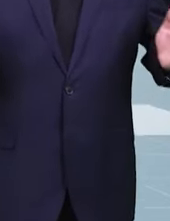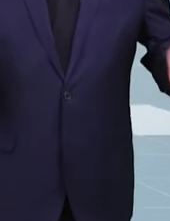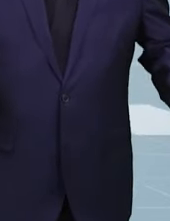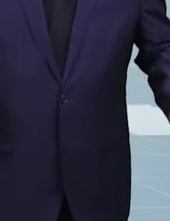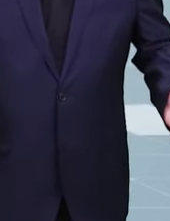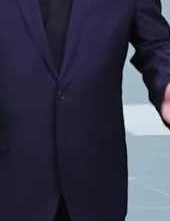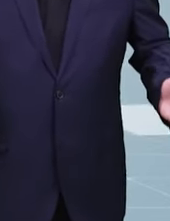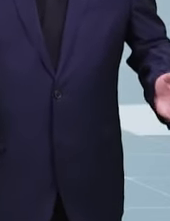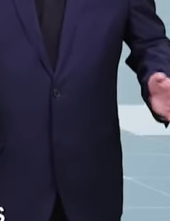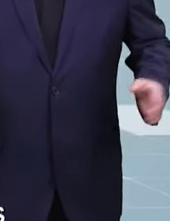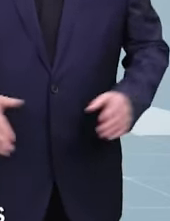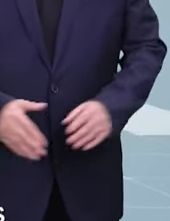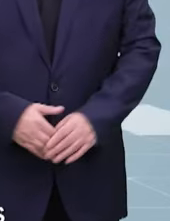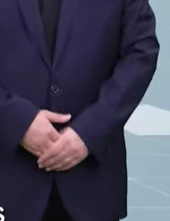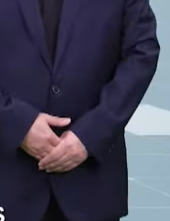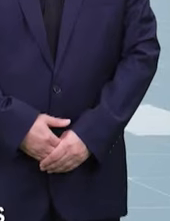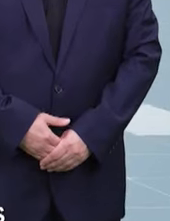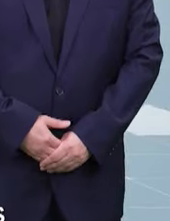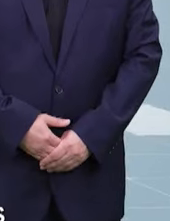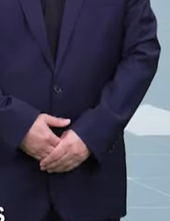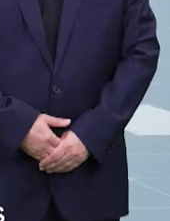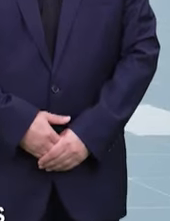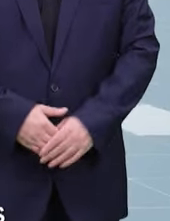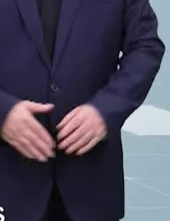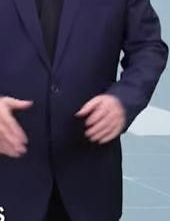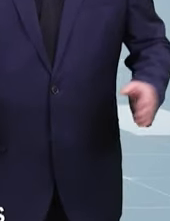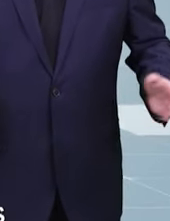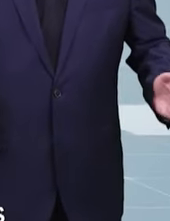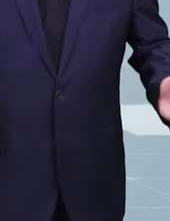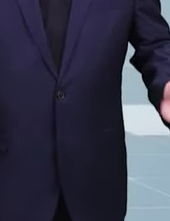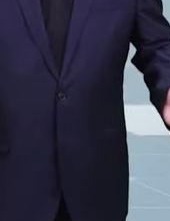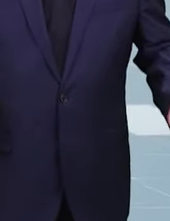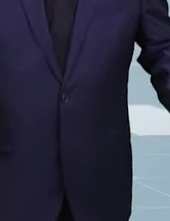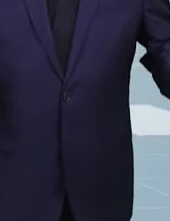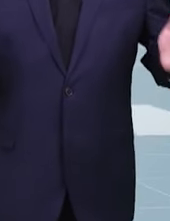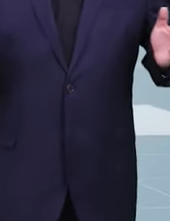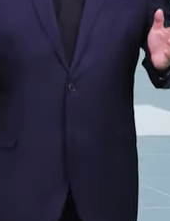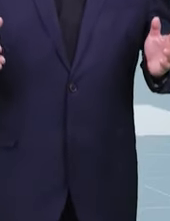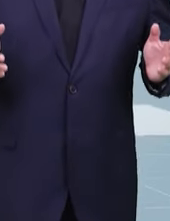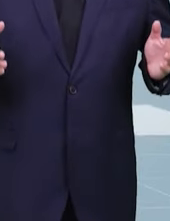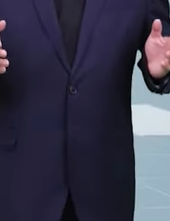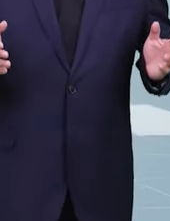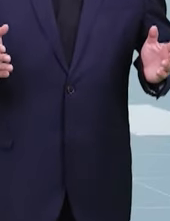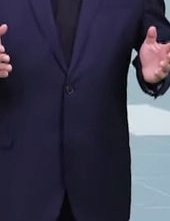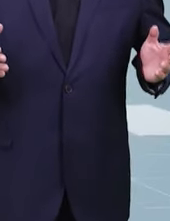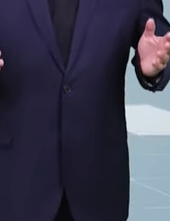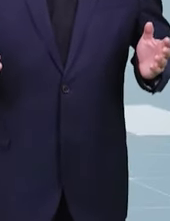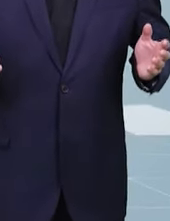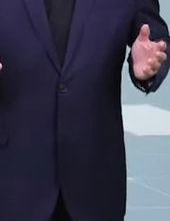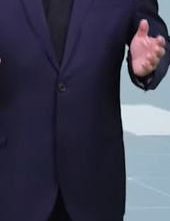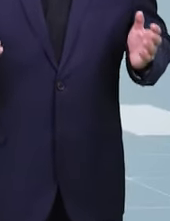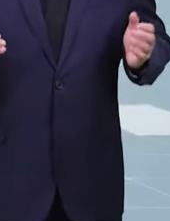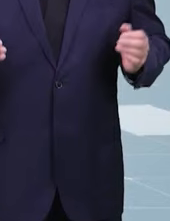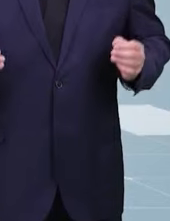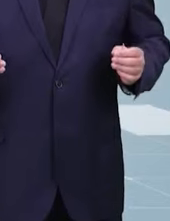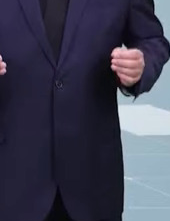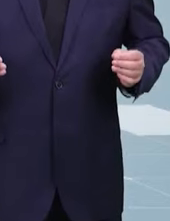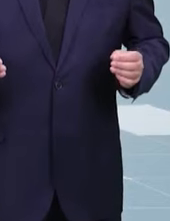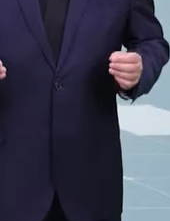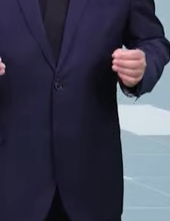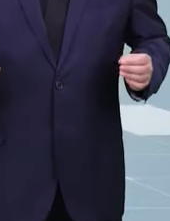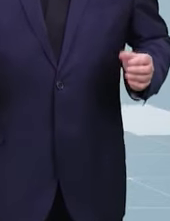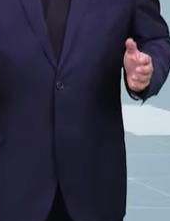para 2030 proyectos anteriores demuestran que cuando se utilizan los sistemas de producción principales de las empresas la